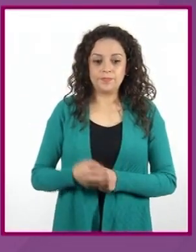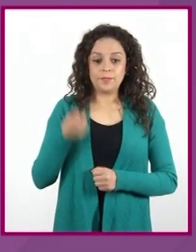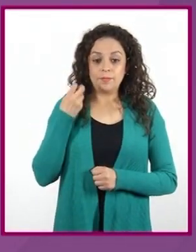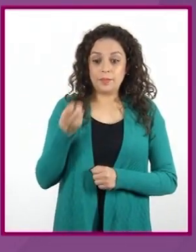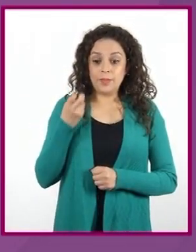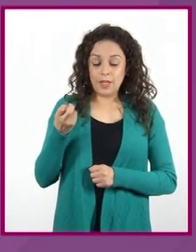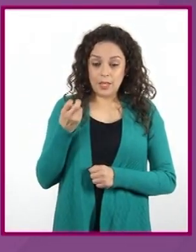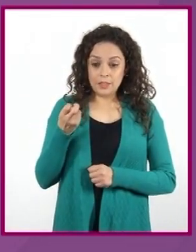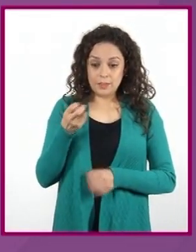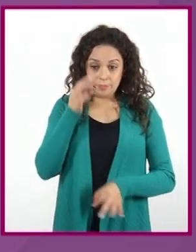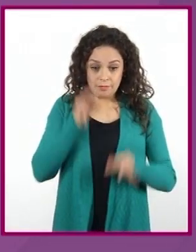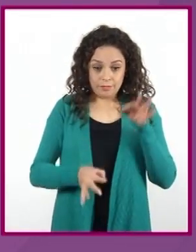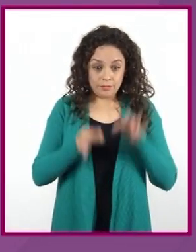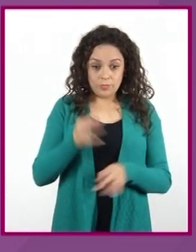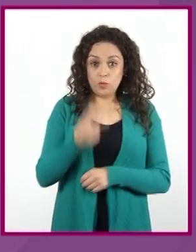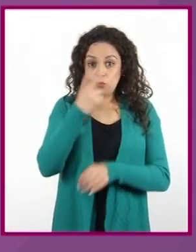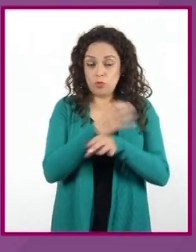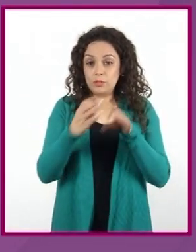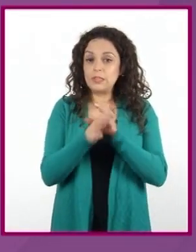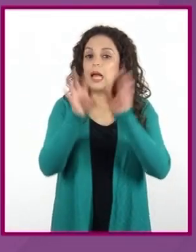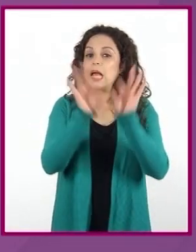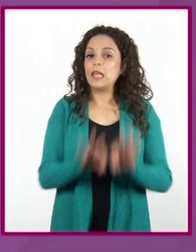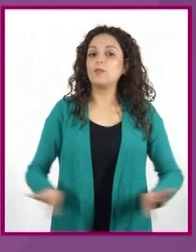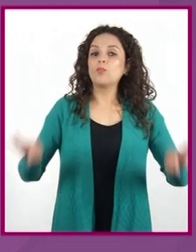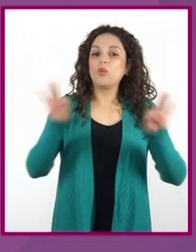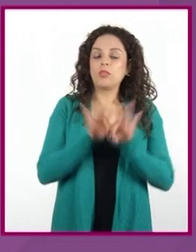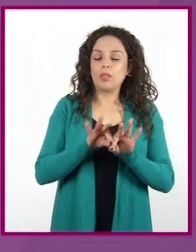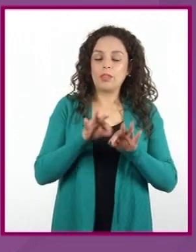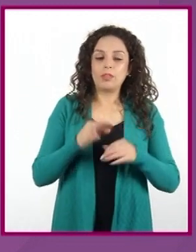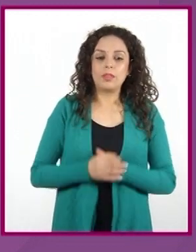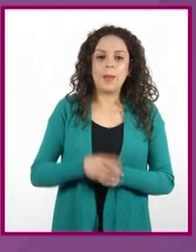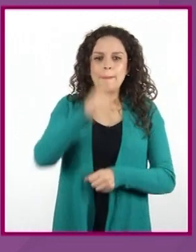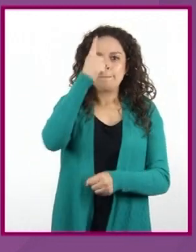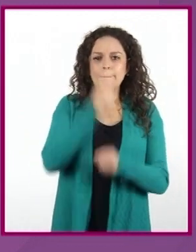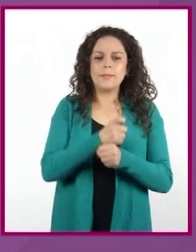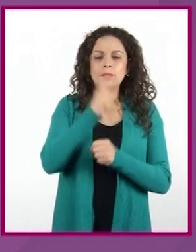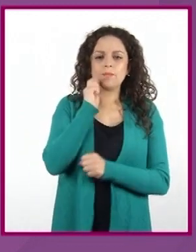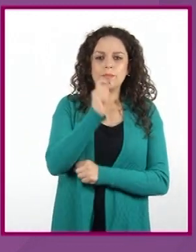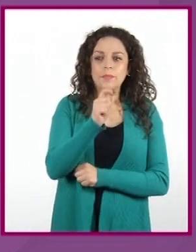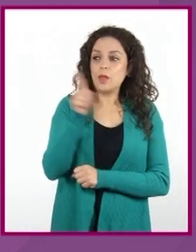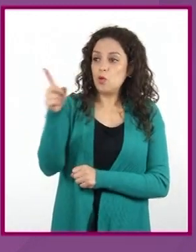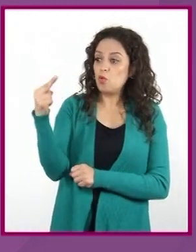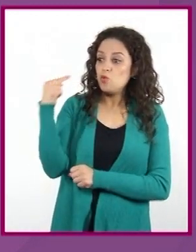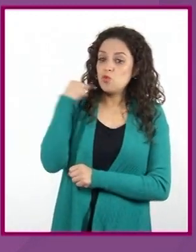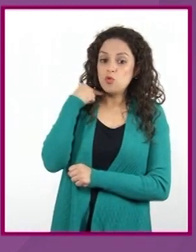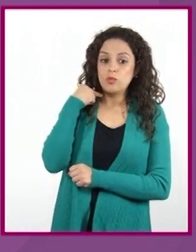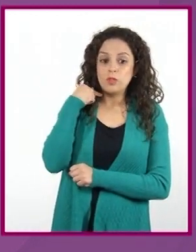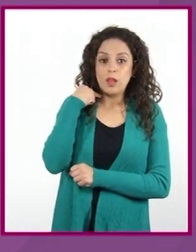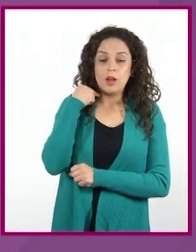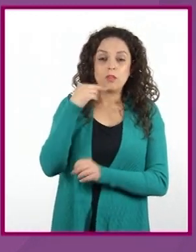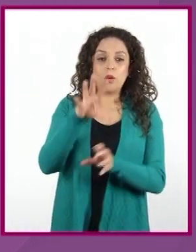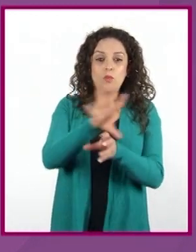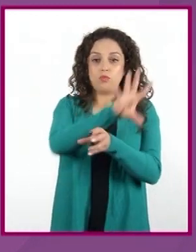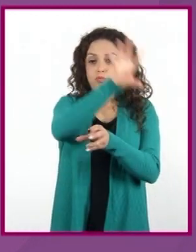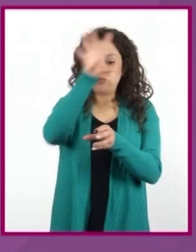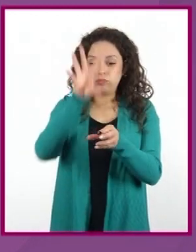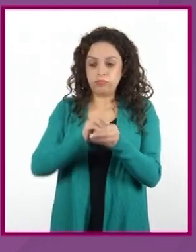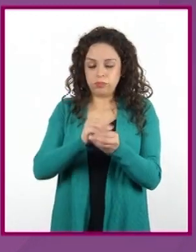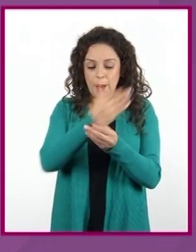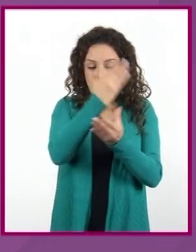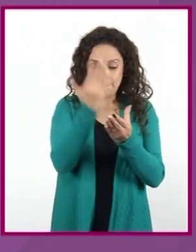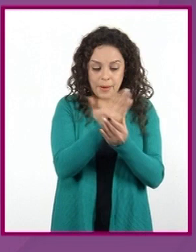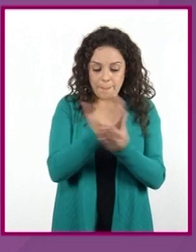dos momentos importantes. El primero, cuando el notario compila todos los requisitos de